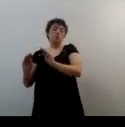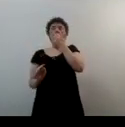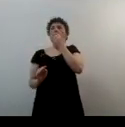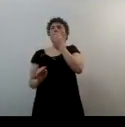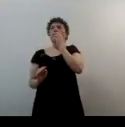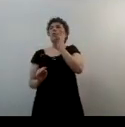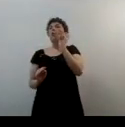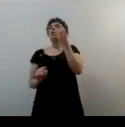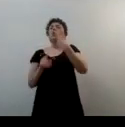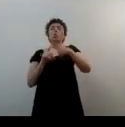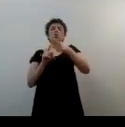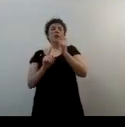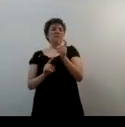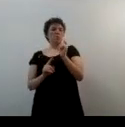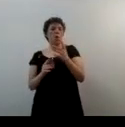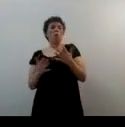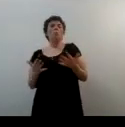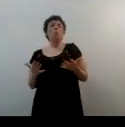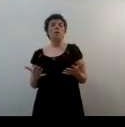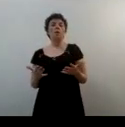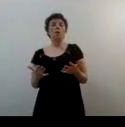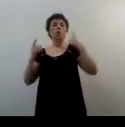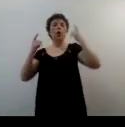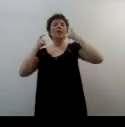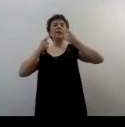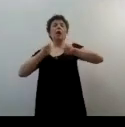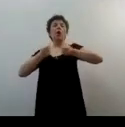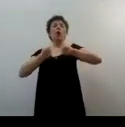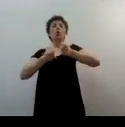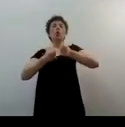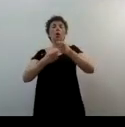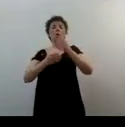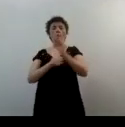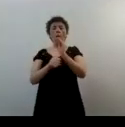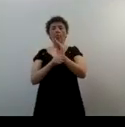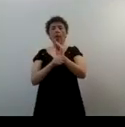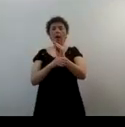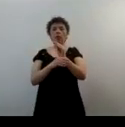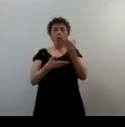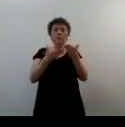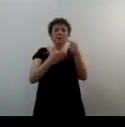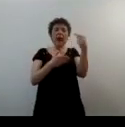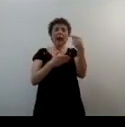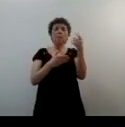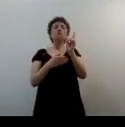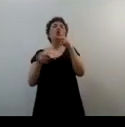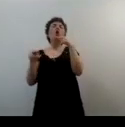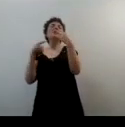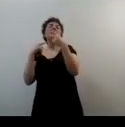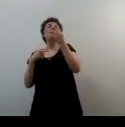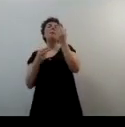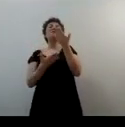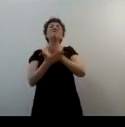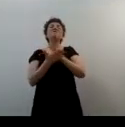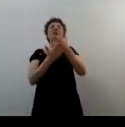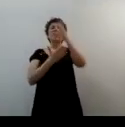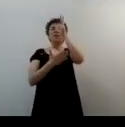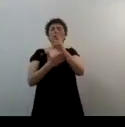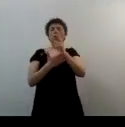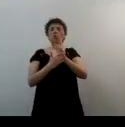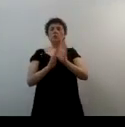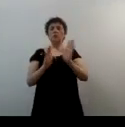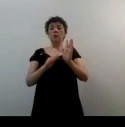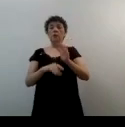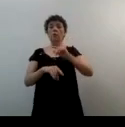muy habitual. Bueno, pues me intento controlar, cuidar, llamémoslo como queramos, y me tomo solo una ensalada y un filete de pollo para comer. A las 2